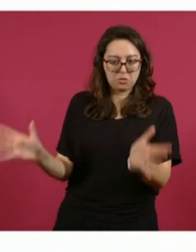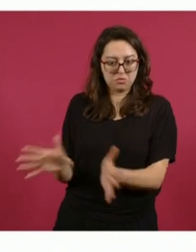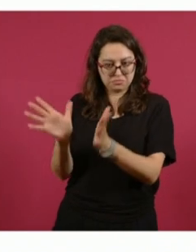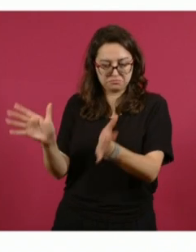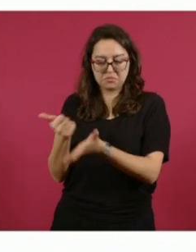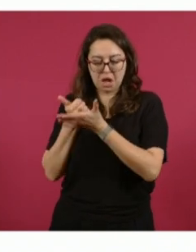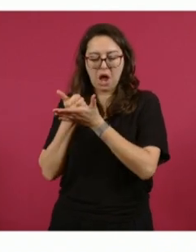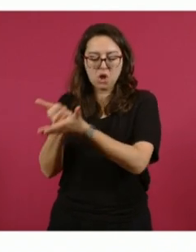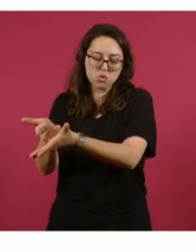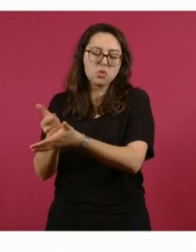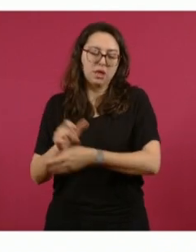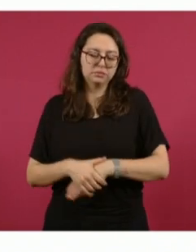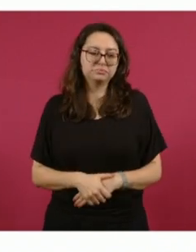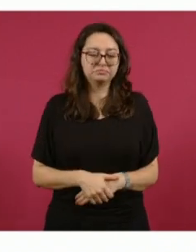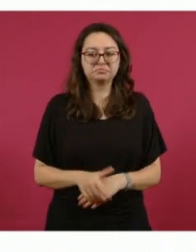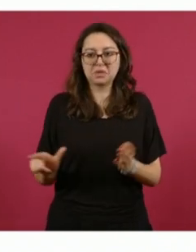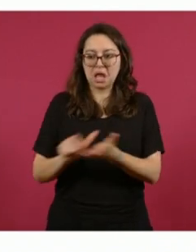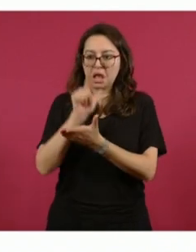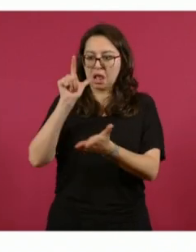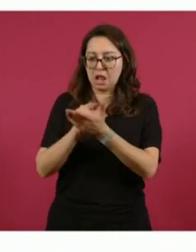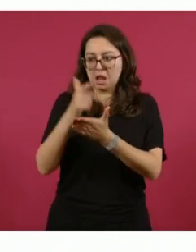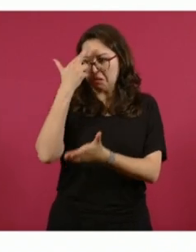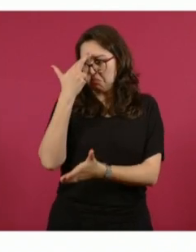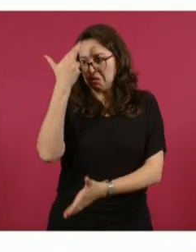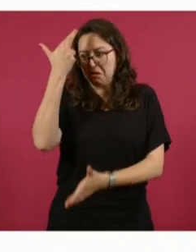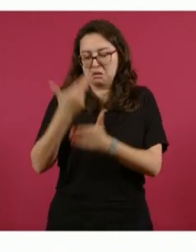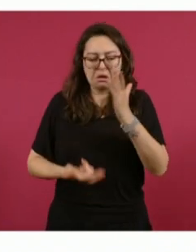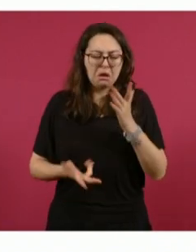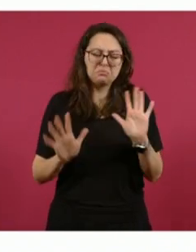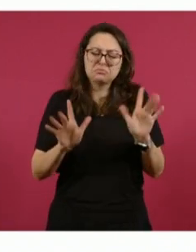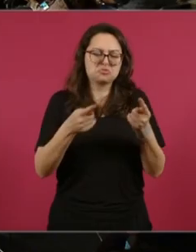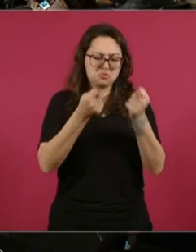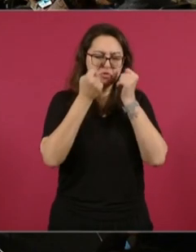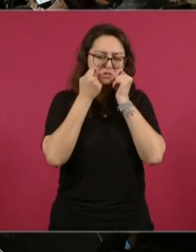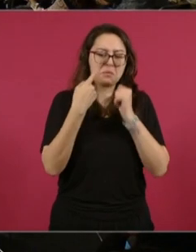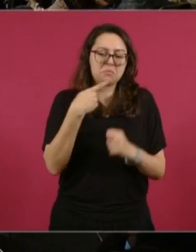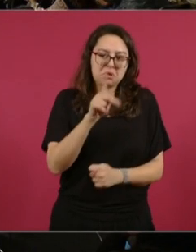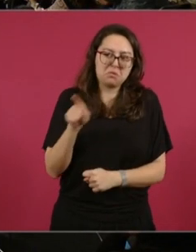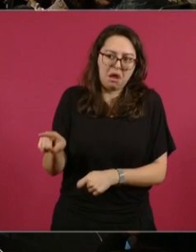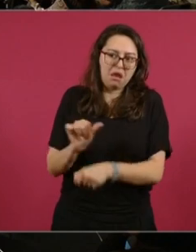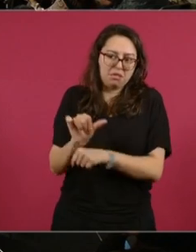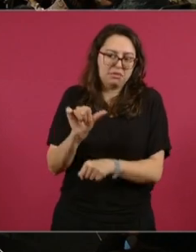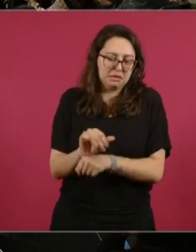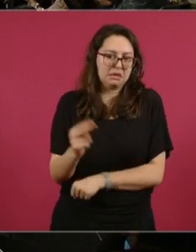No le hace que sea a través de la guerra sucia.